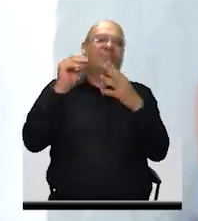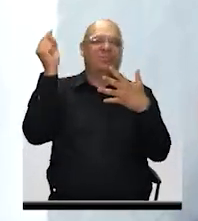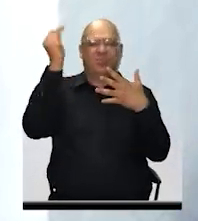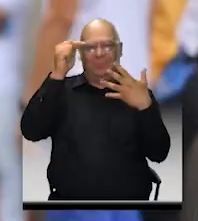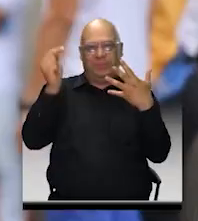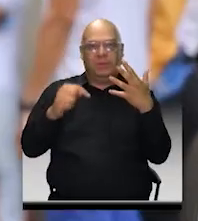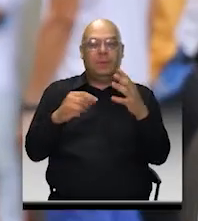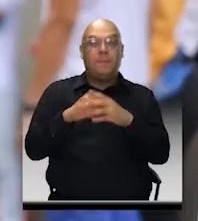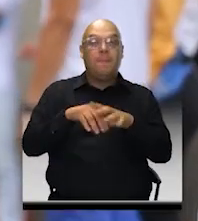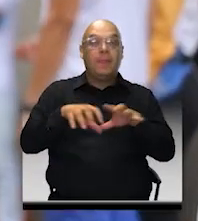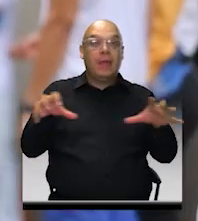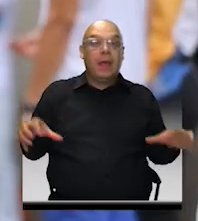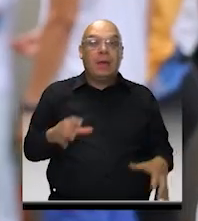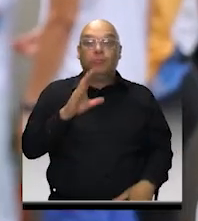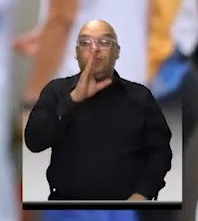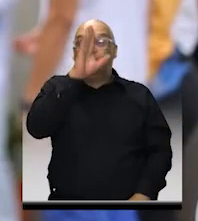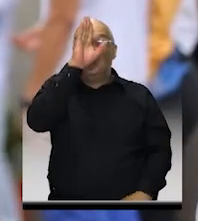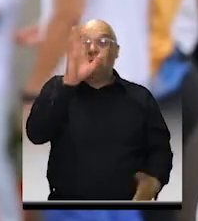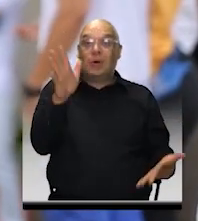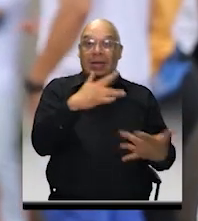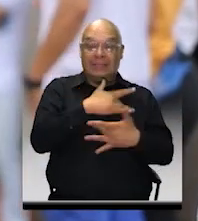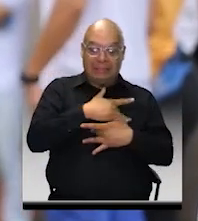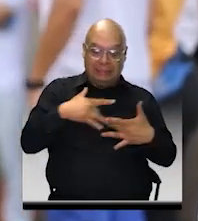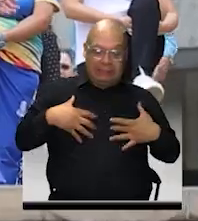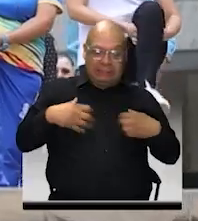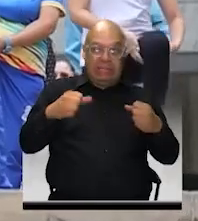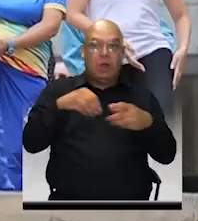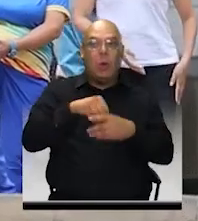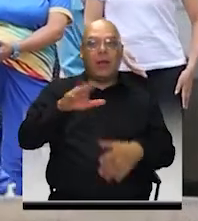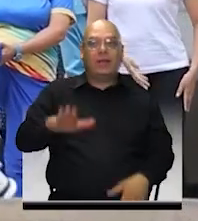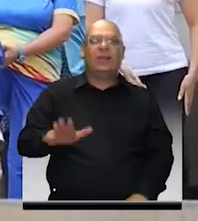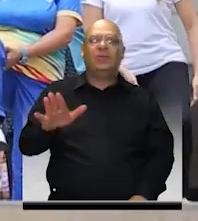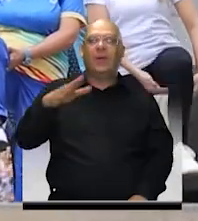generar diferentes hábitos saludables para toda la comunidad itagüiseña.